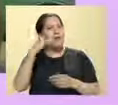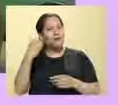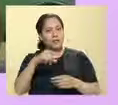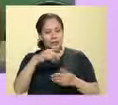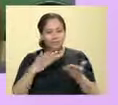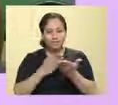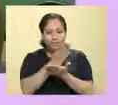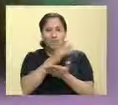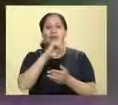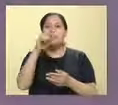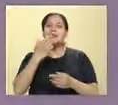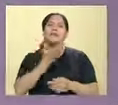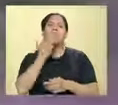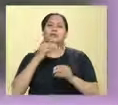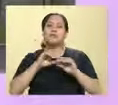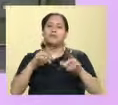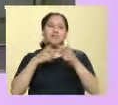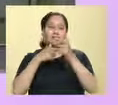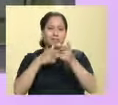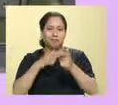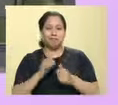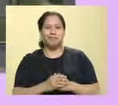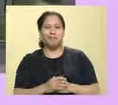y después se vuelve en una tradición.